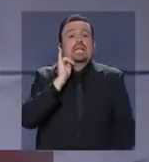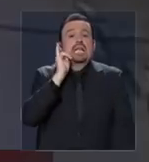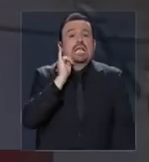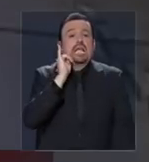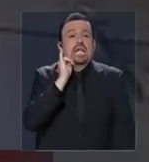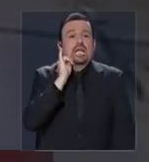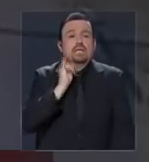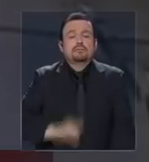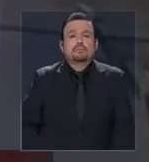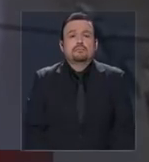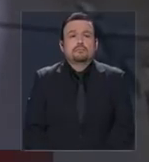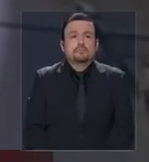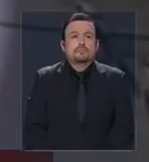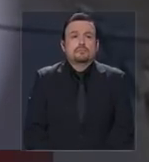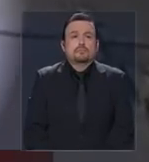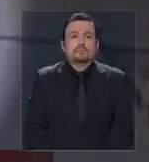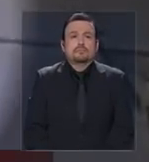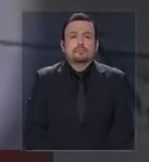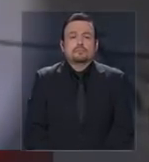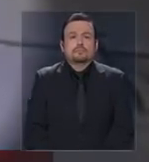Iquique.